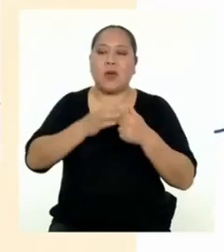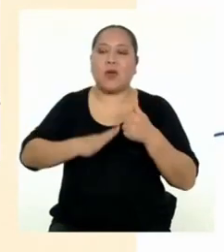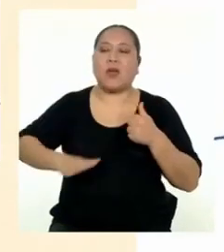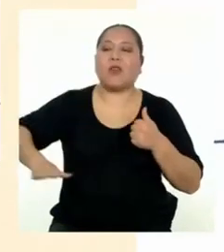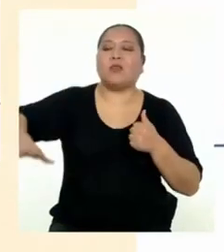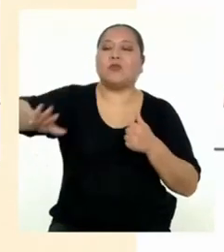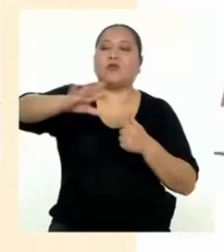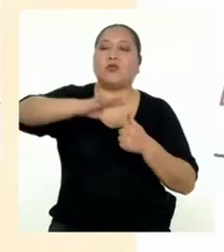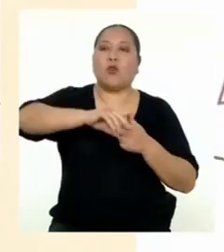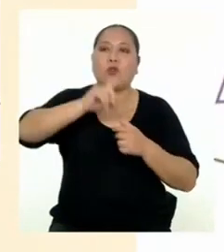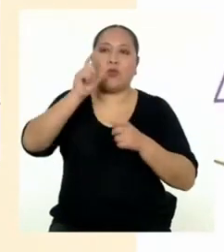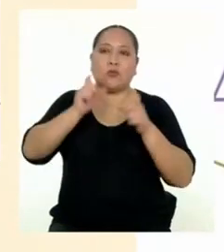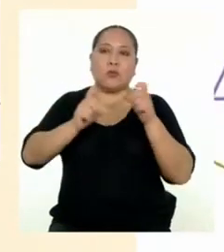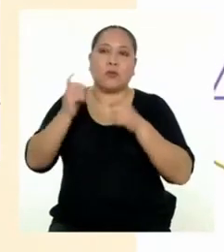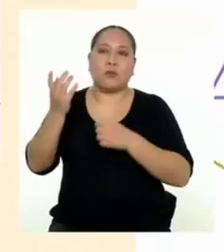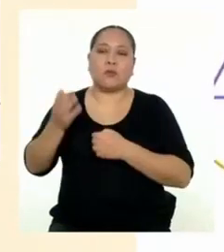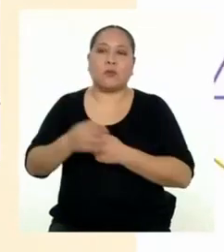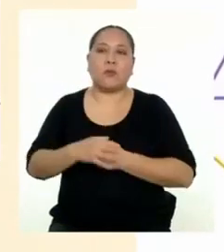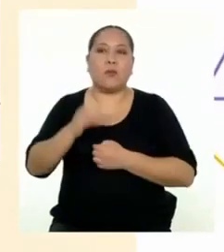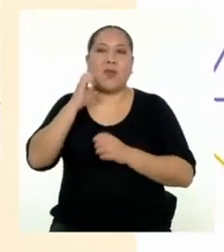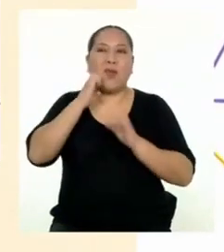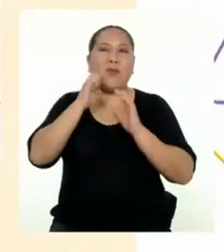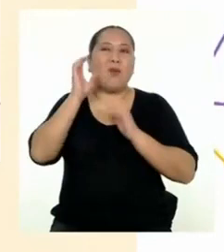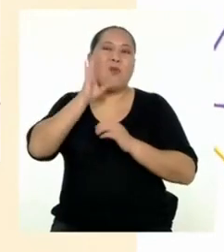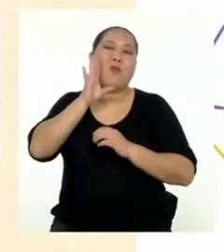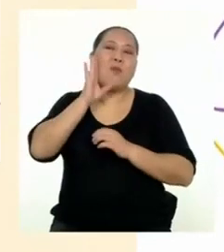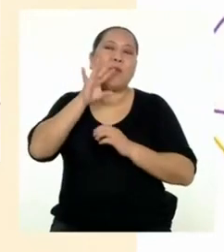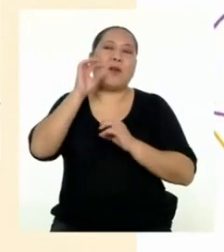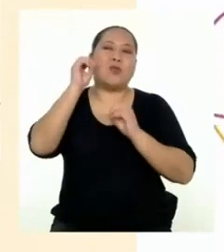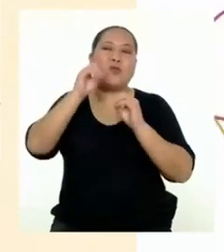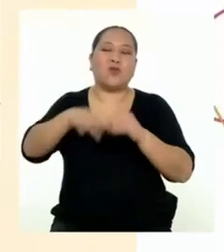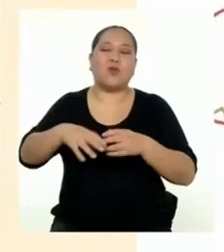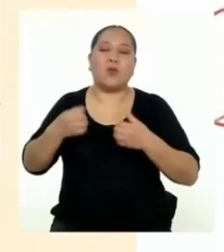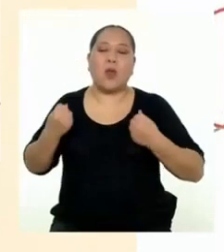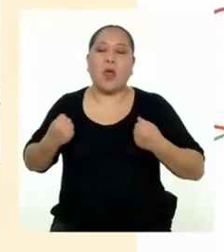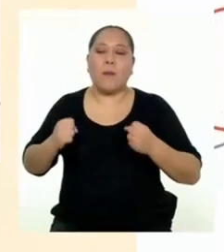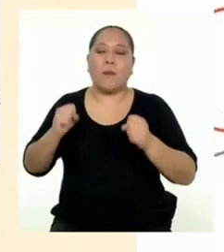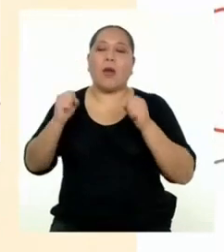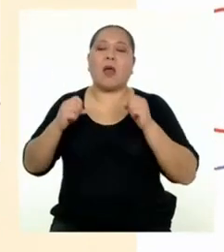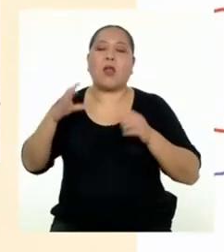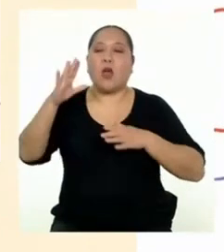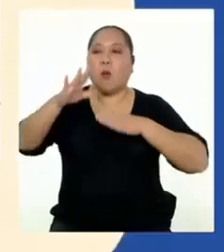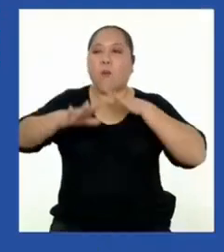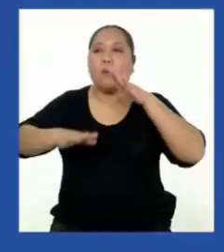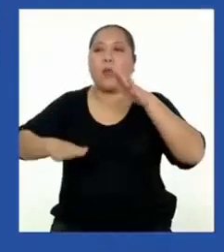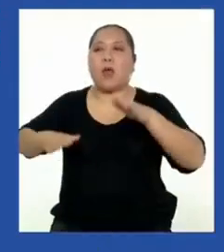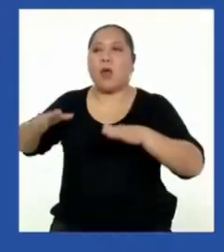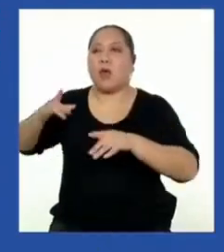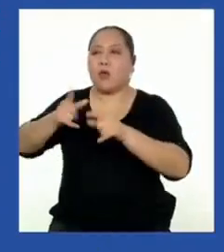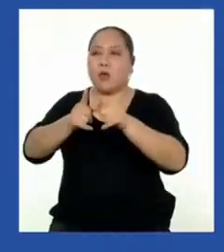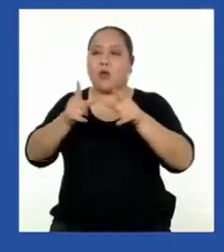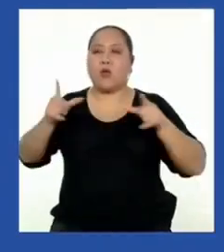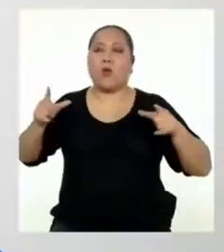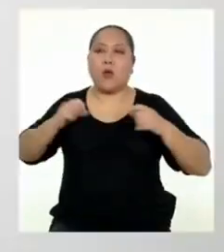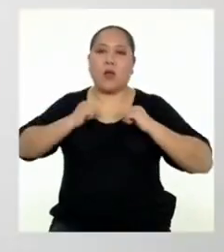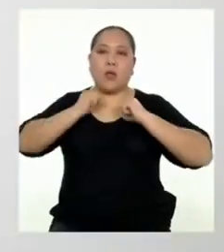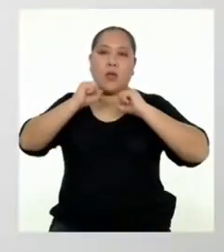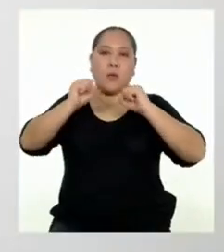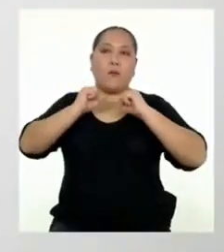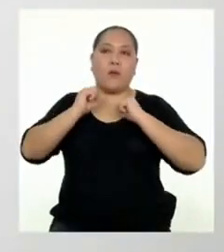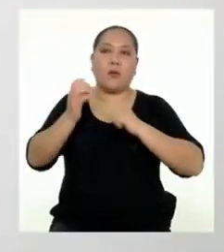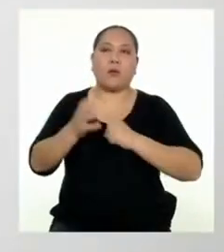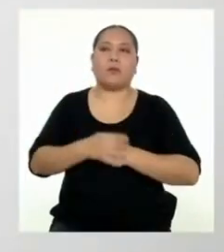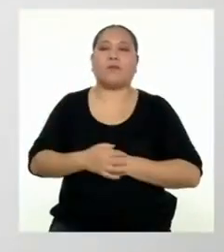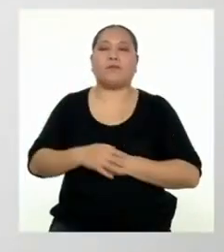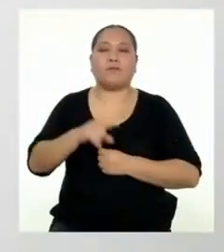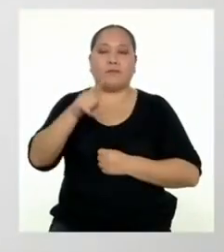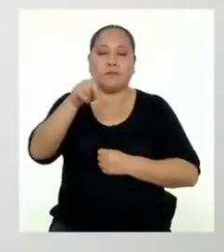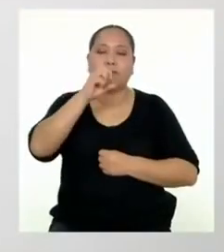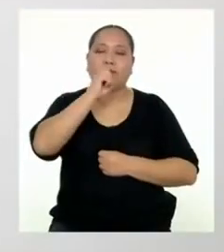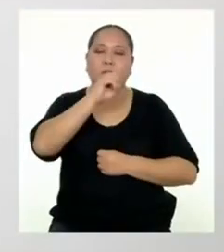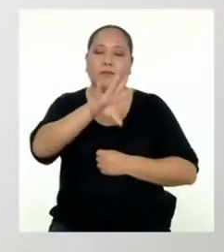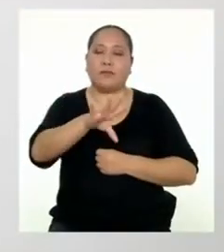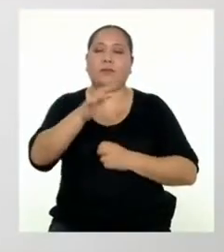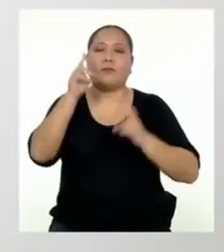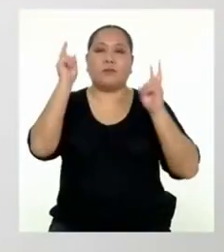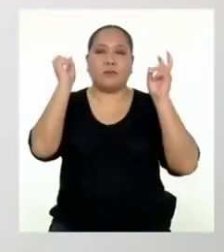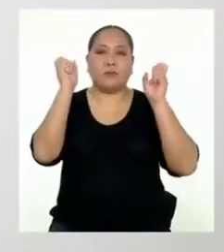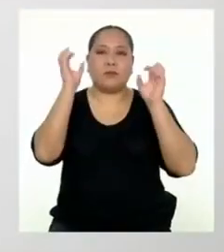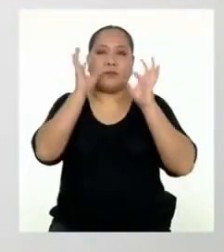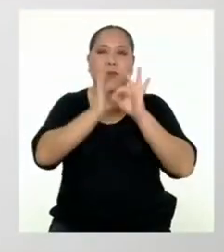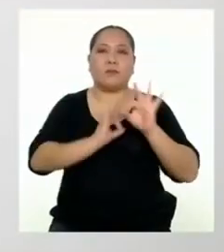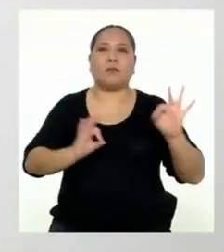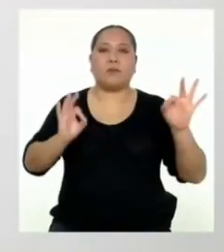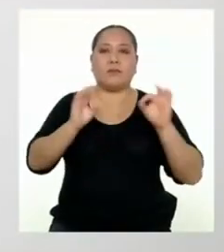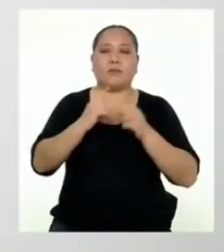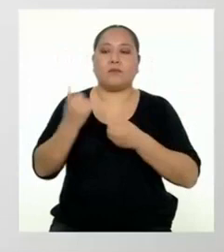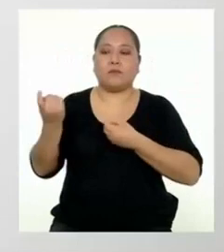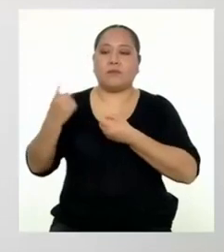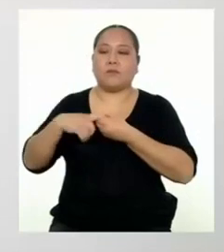pertenecen a todos. Por ejemplo, cuando dejan basura en los parques, playas o losas deportivas. Has tocado un tema muy importante